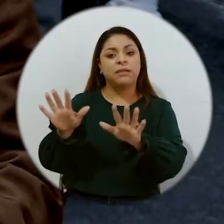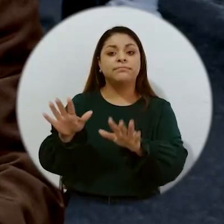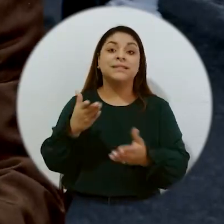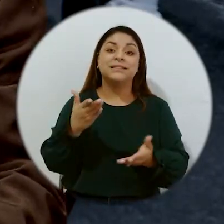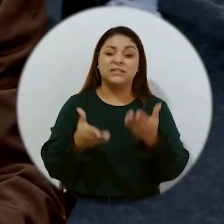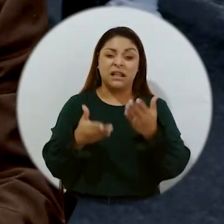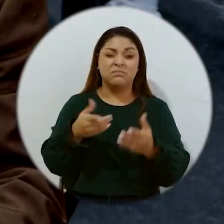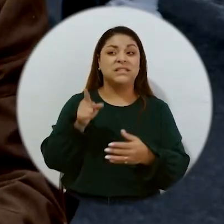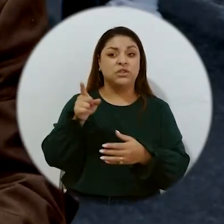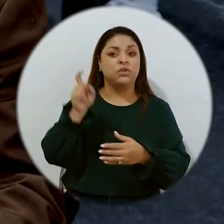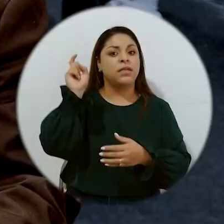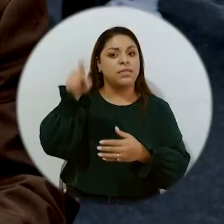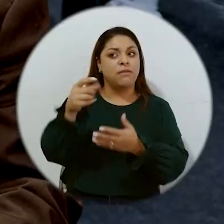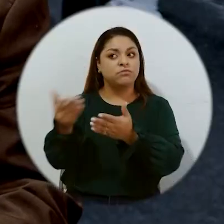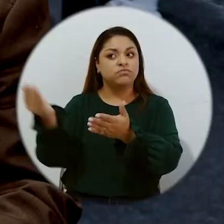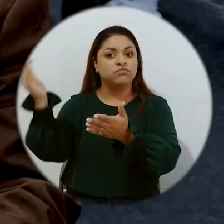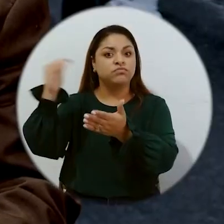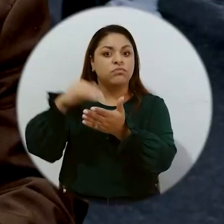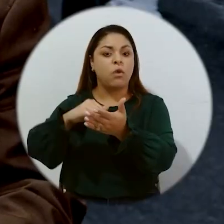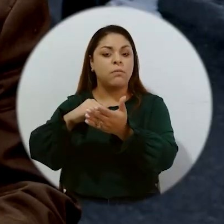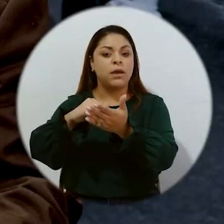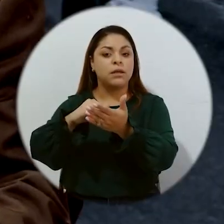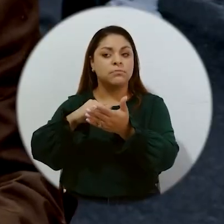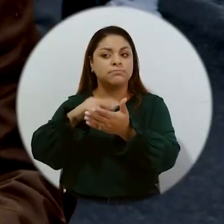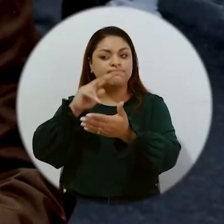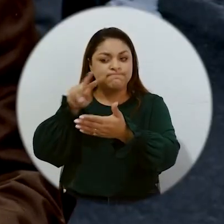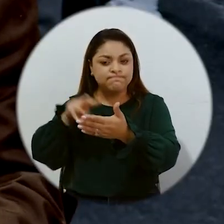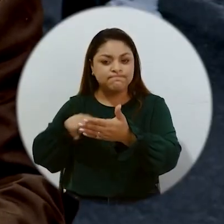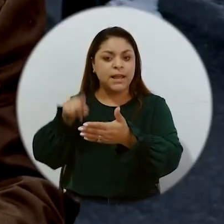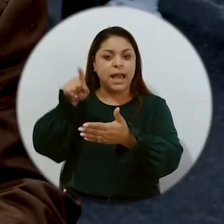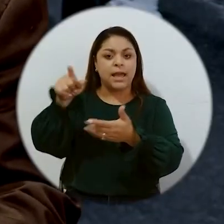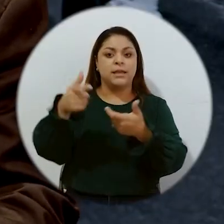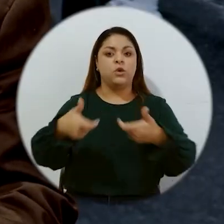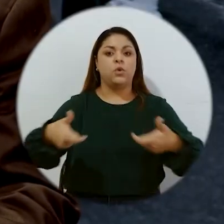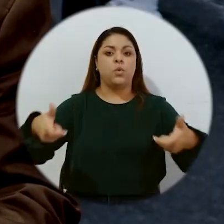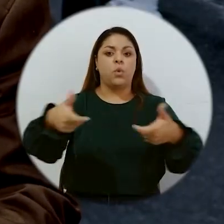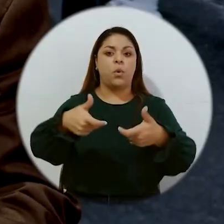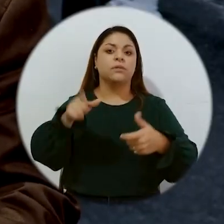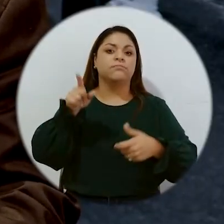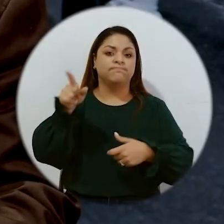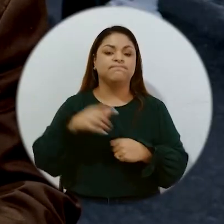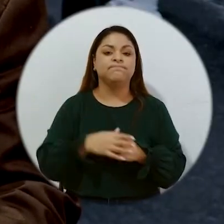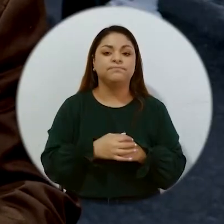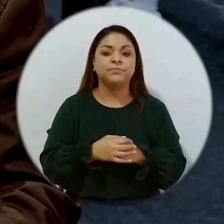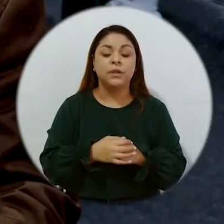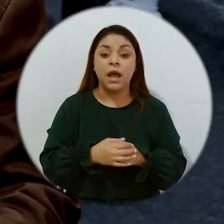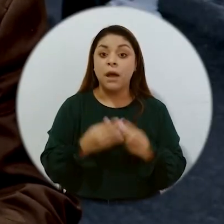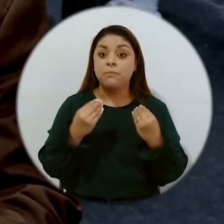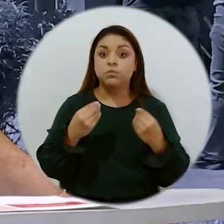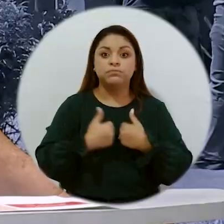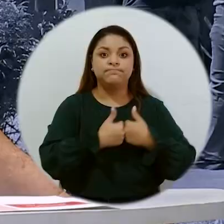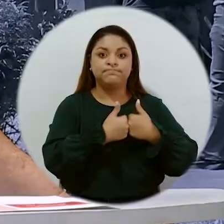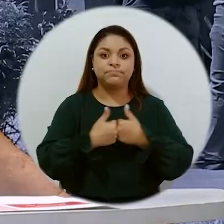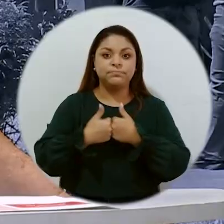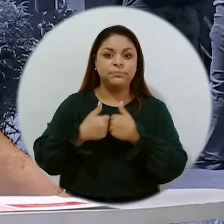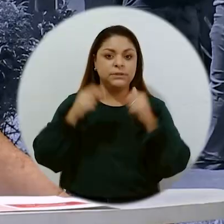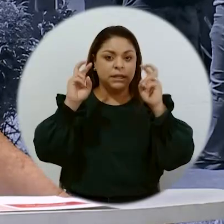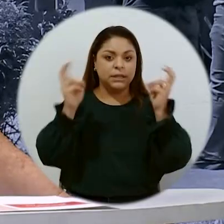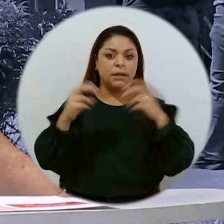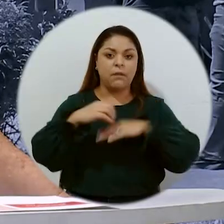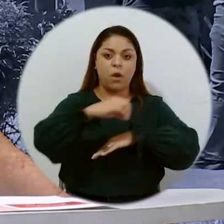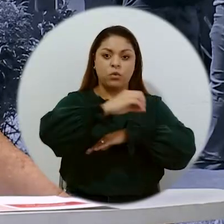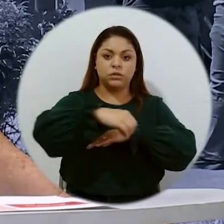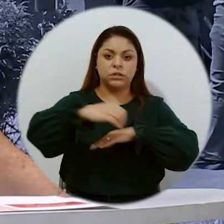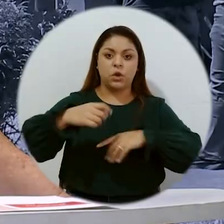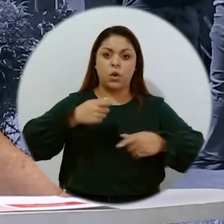algo que tal vez deberíamos de retomar en el Congreso. Sí, son múltiples los retos que tenemos en materia